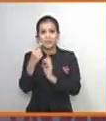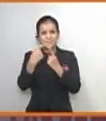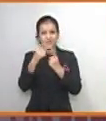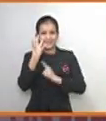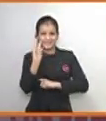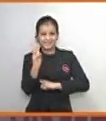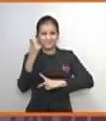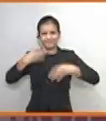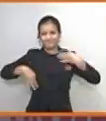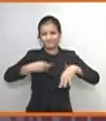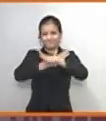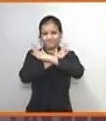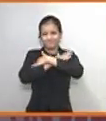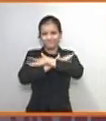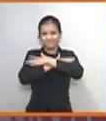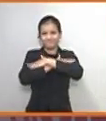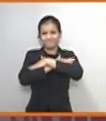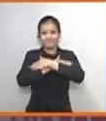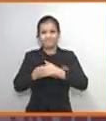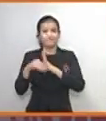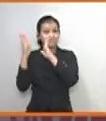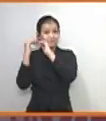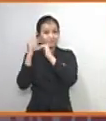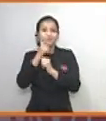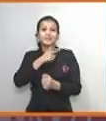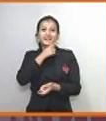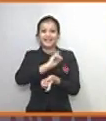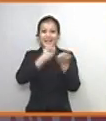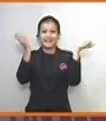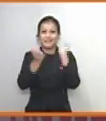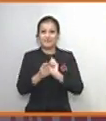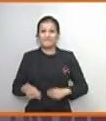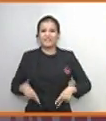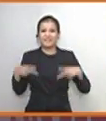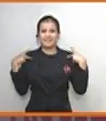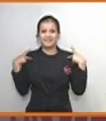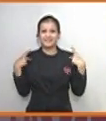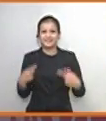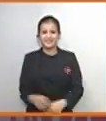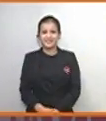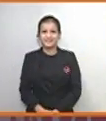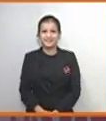más 6. Muchas felicidades. Lleno de esperanza, Loto te cambia la vida.